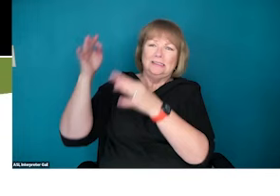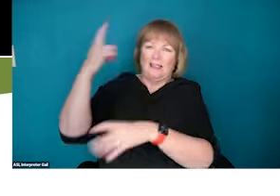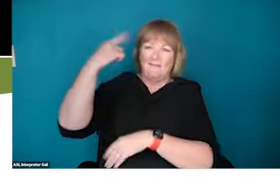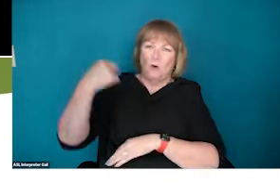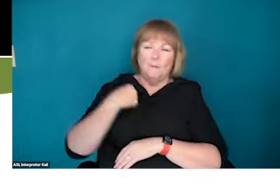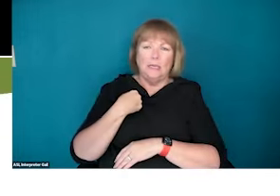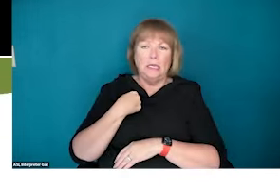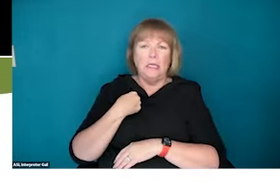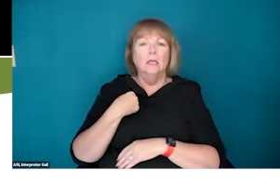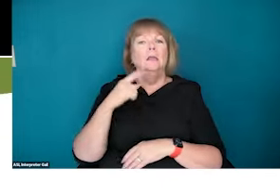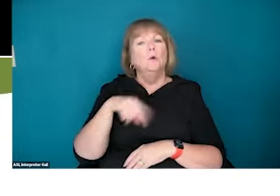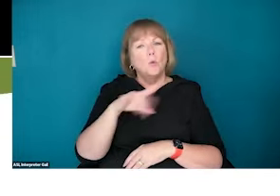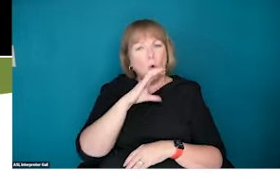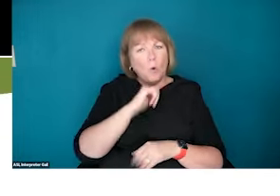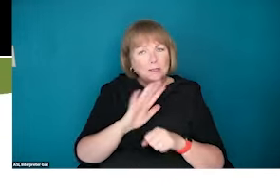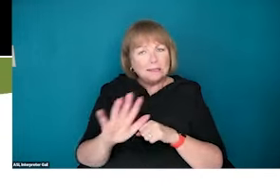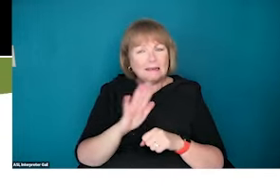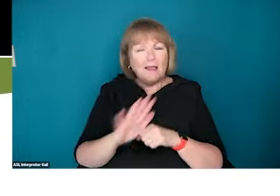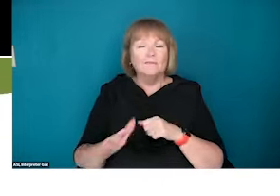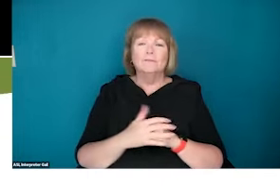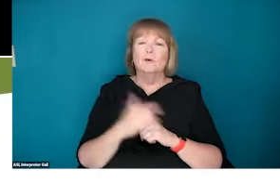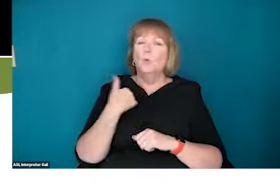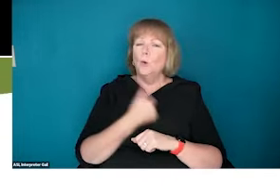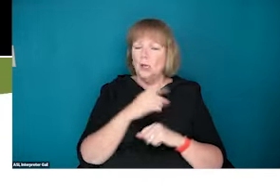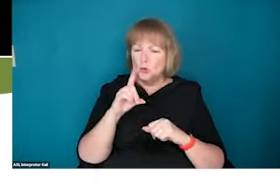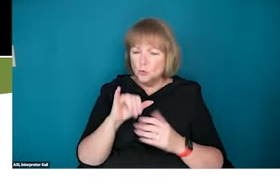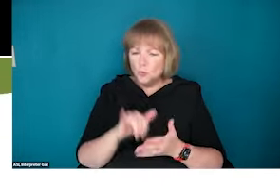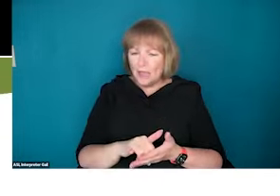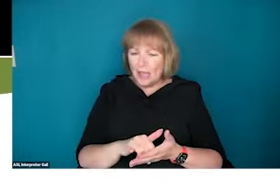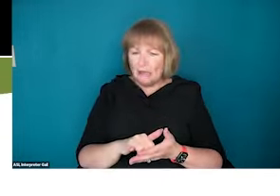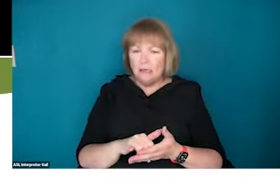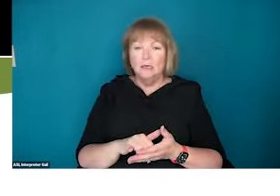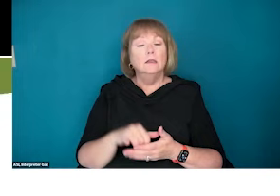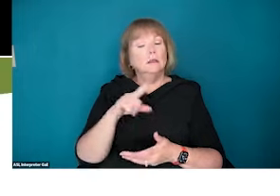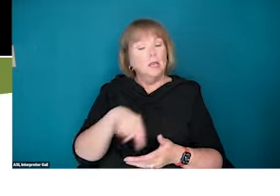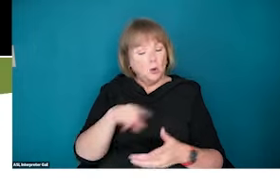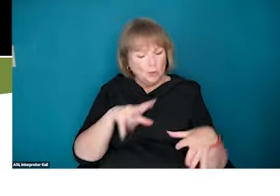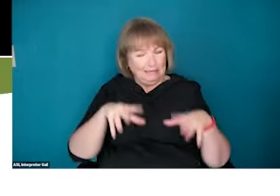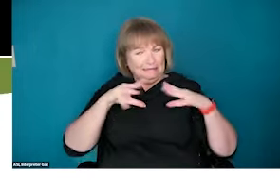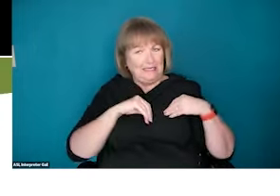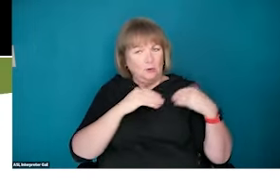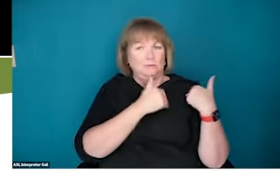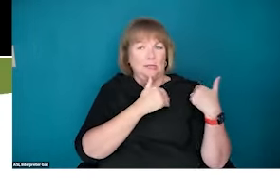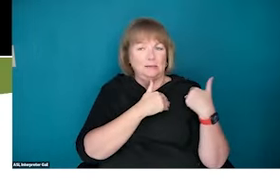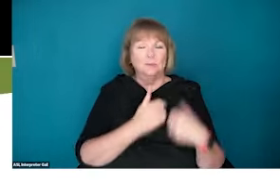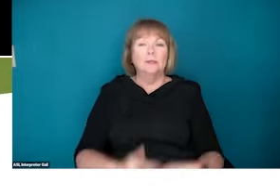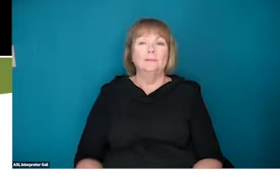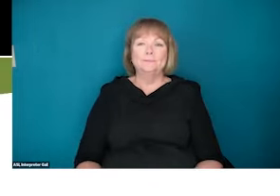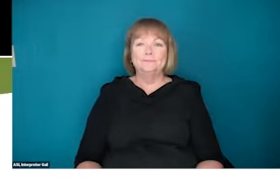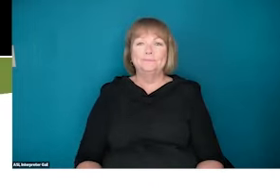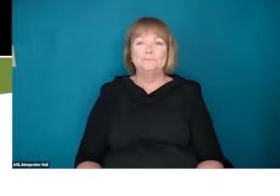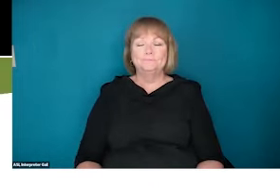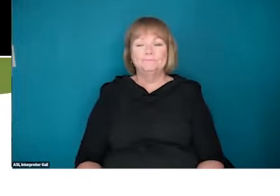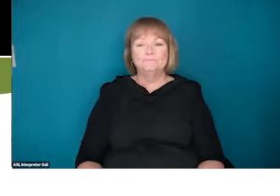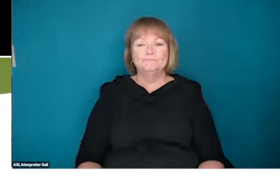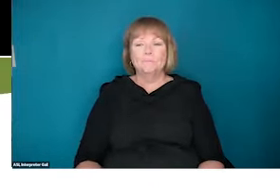yo creo que esta es una pregunta importante, pero cuando yo